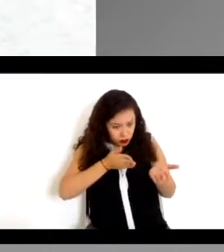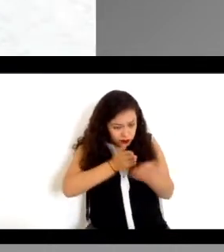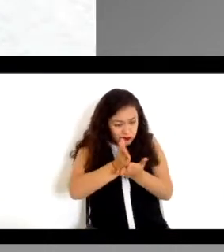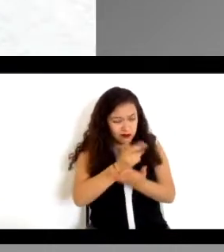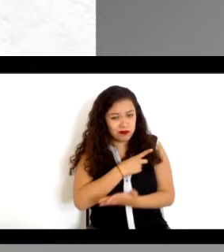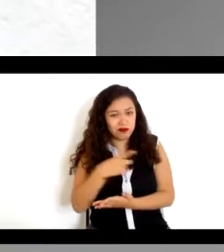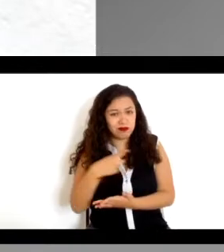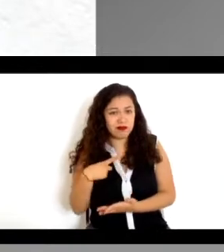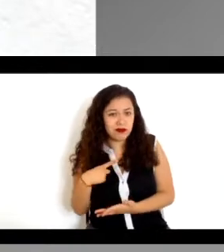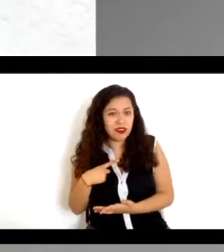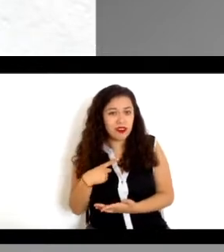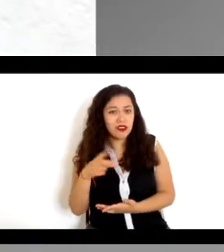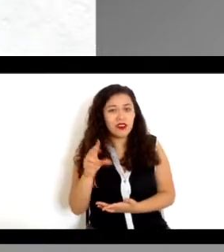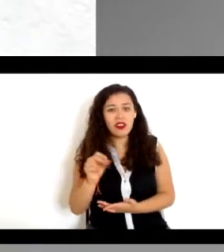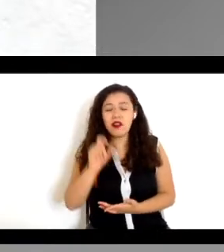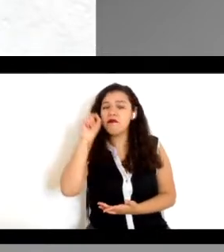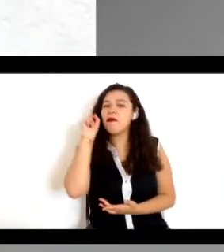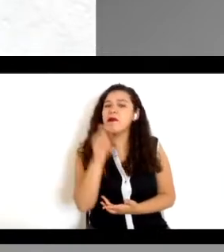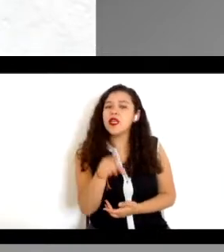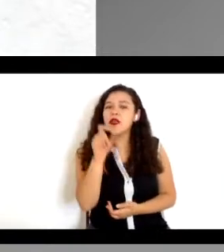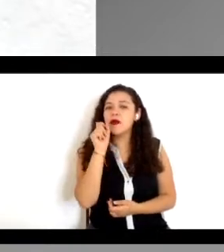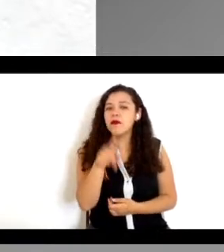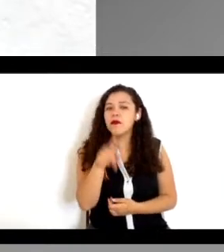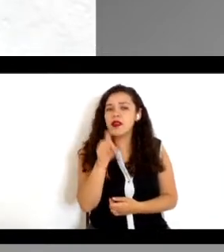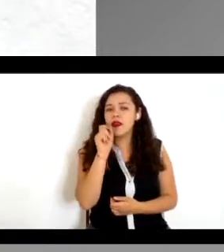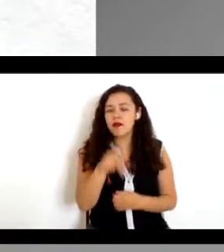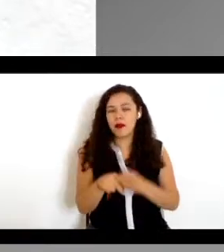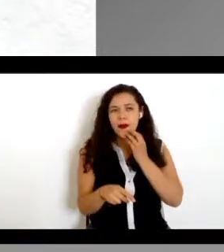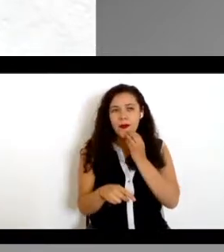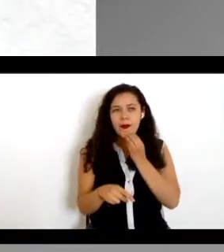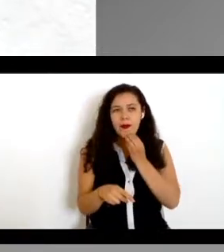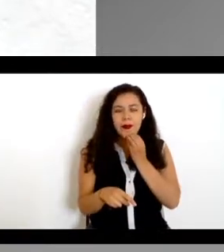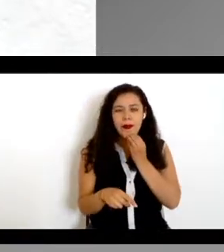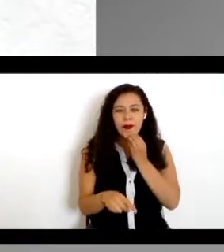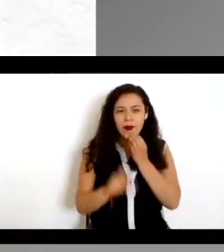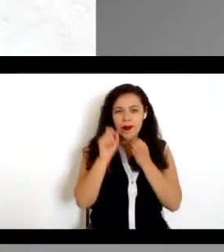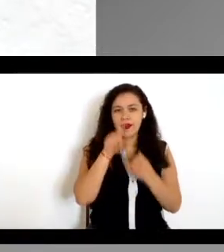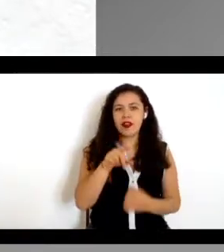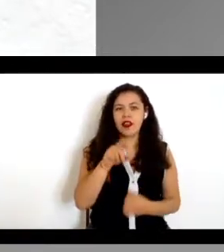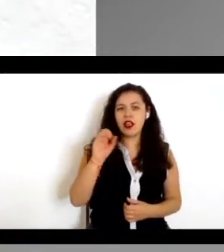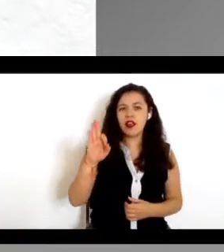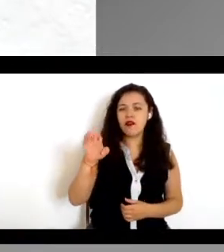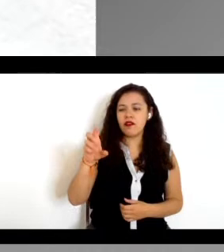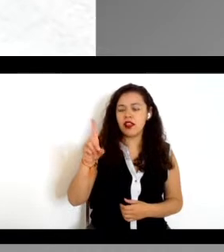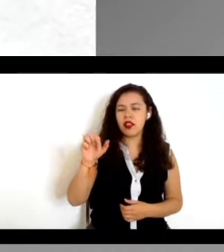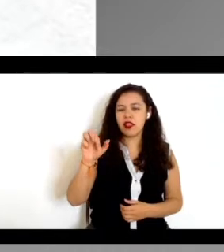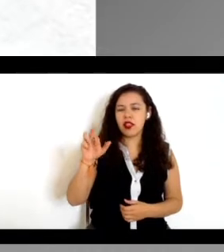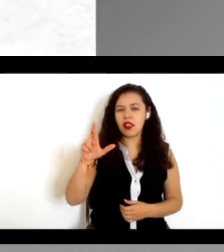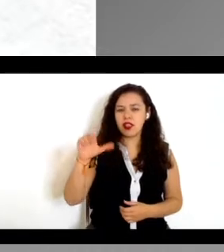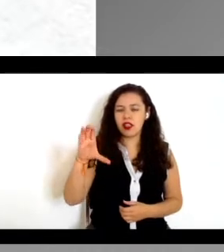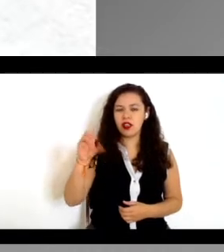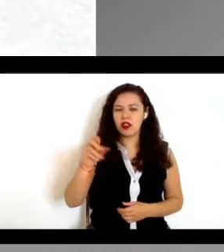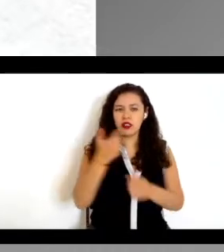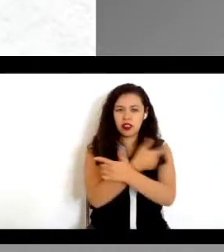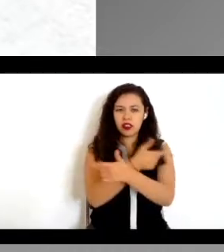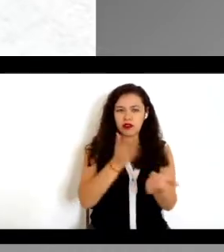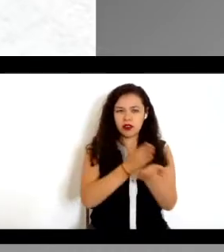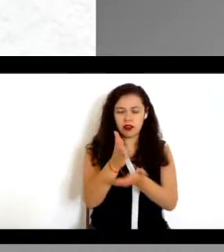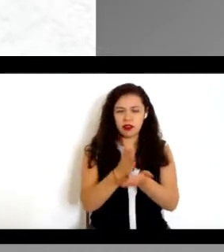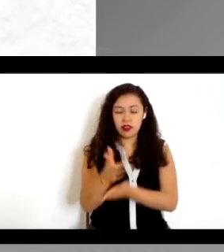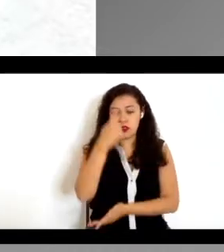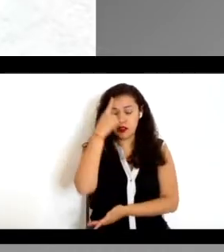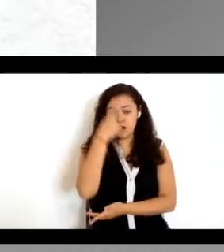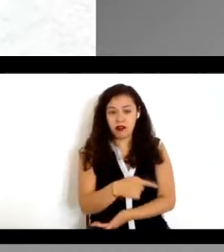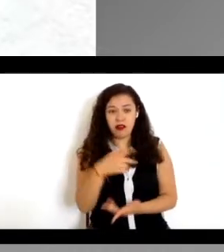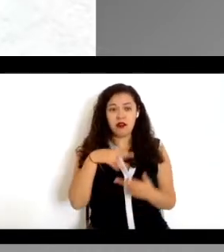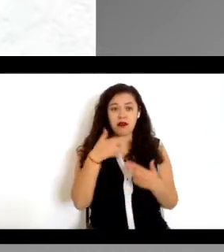no, va a pasar el mismo comentario que le hacían, por ejemplo, a Federico en el Libre Acceso hace muchos años. ¿Para qué hacemos accesible este